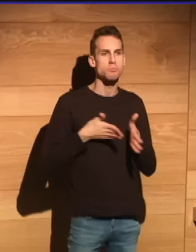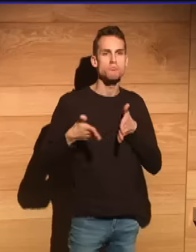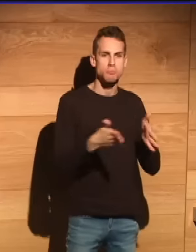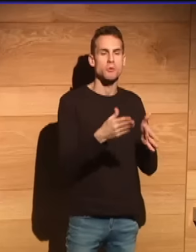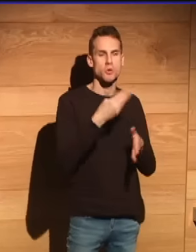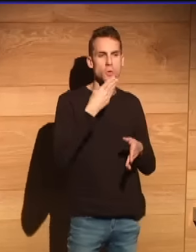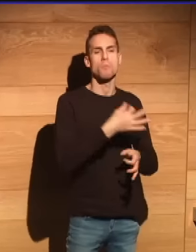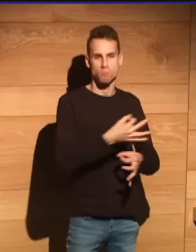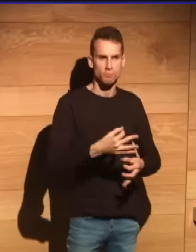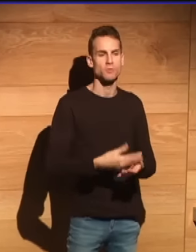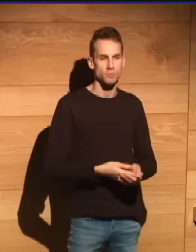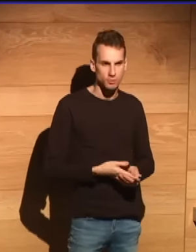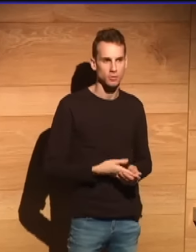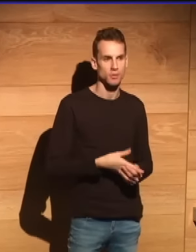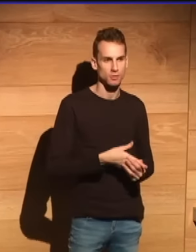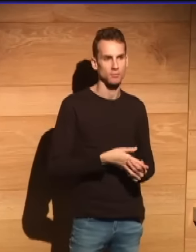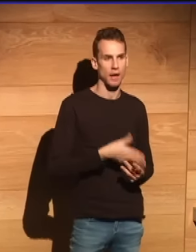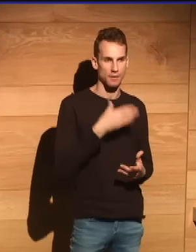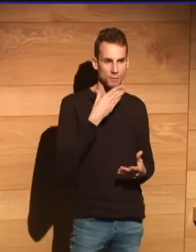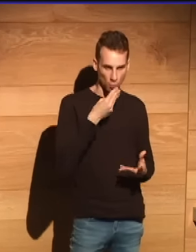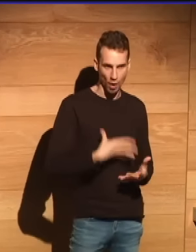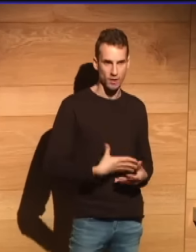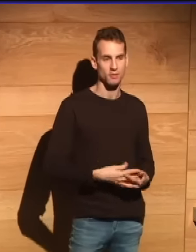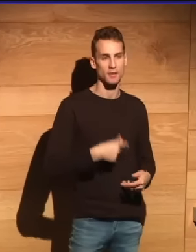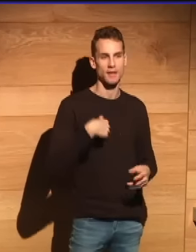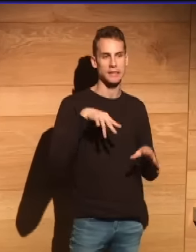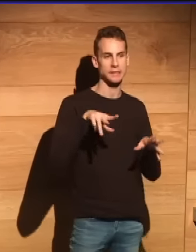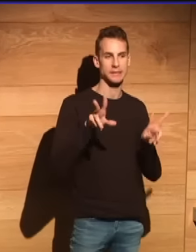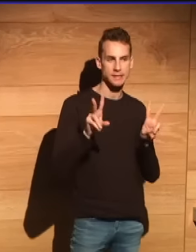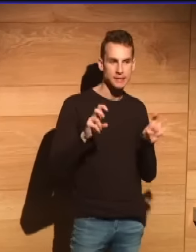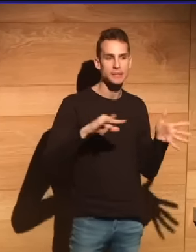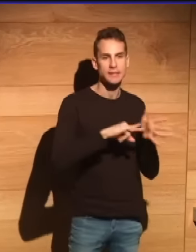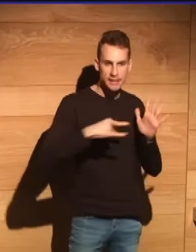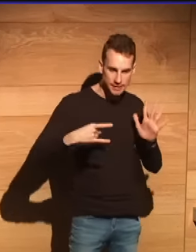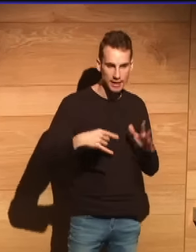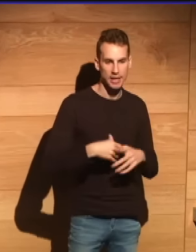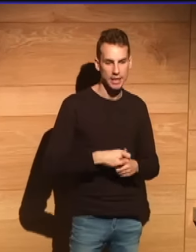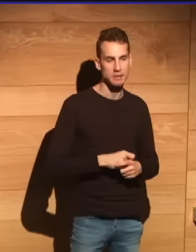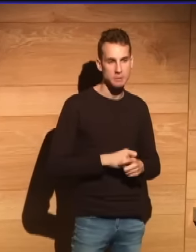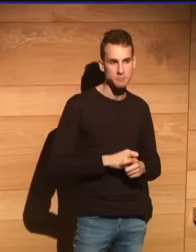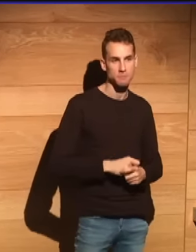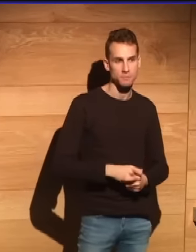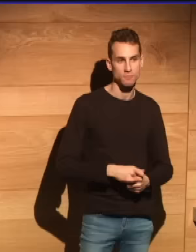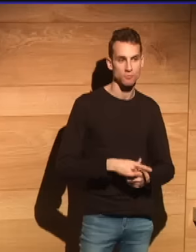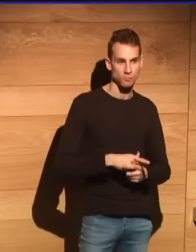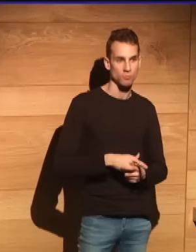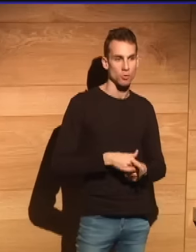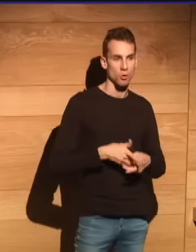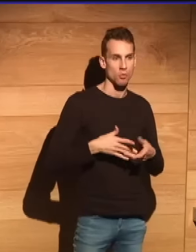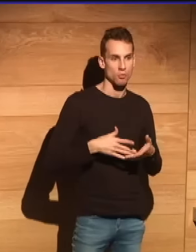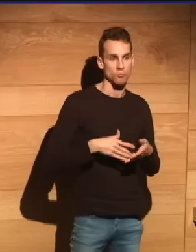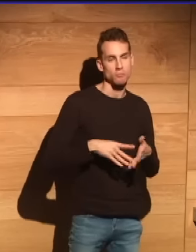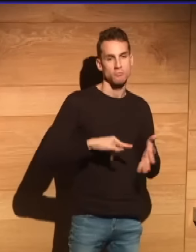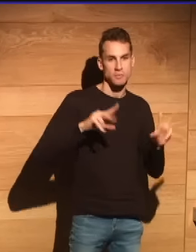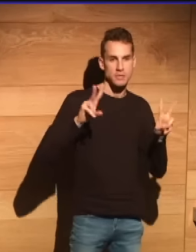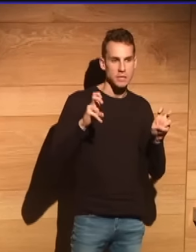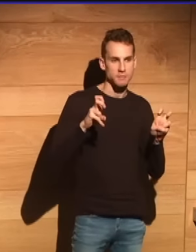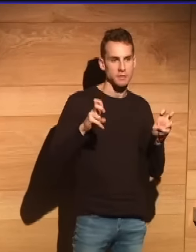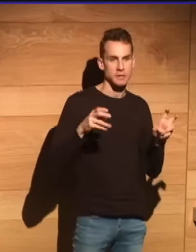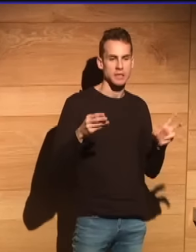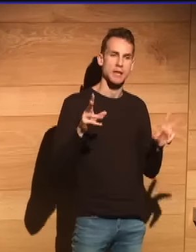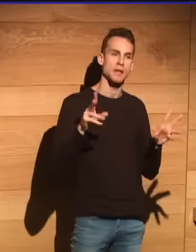senda del mundo digital, un mundo que sea el humanismo digital, sea el centro